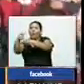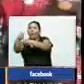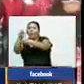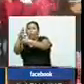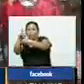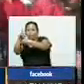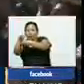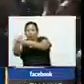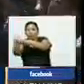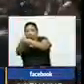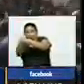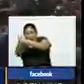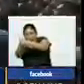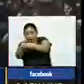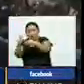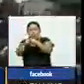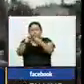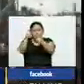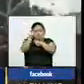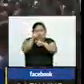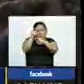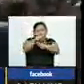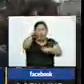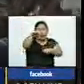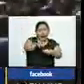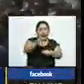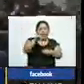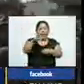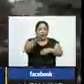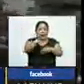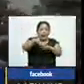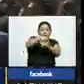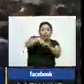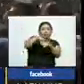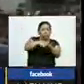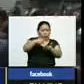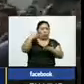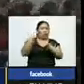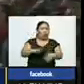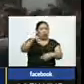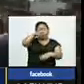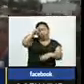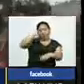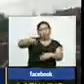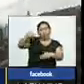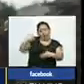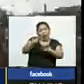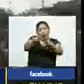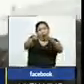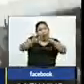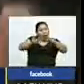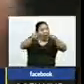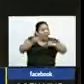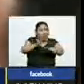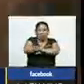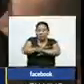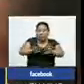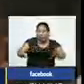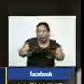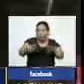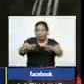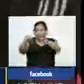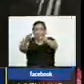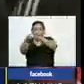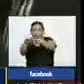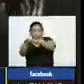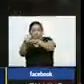policías en el centro de comando en la delegación Iztapalapa de la capital dicen que su antigüedad, rango y beneficios no se están reconociendo dentro de la Guardia